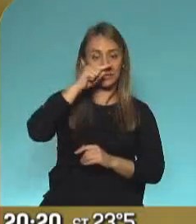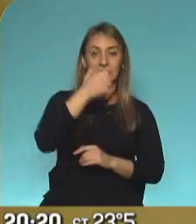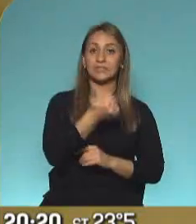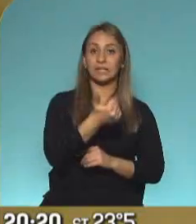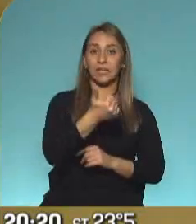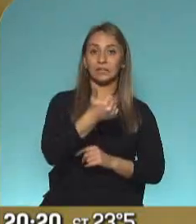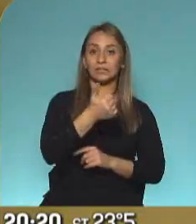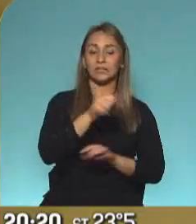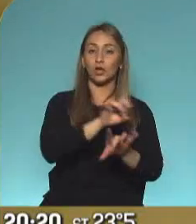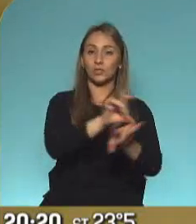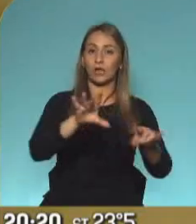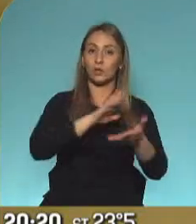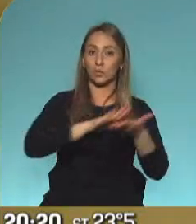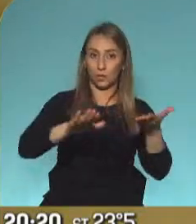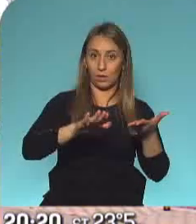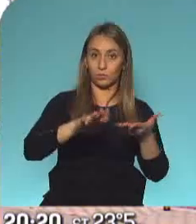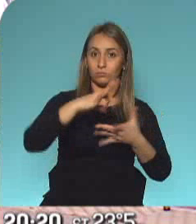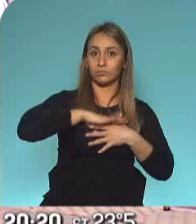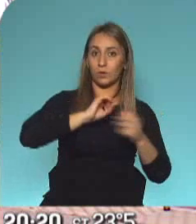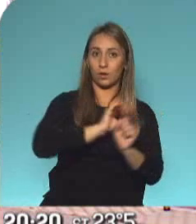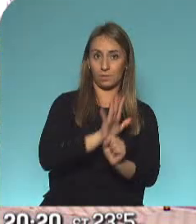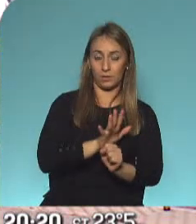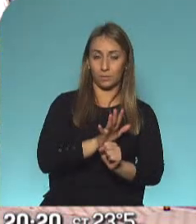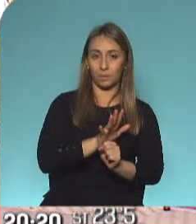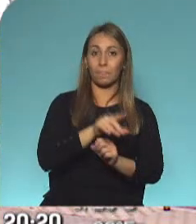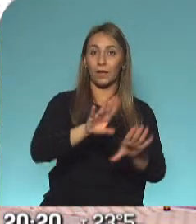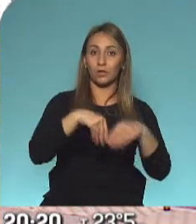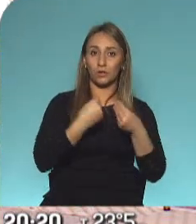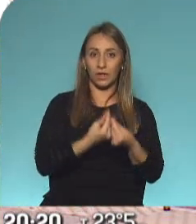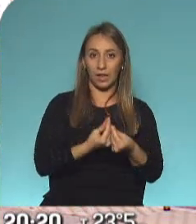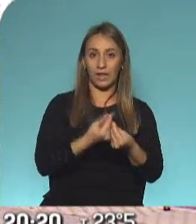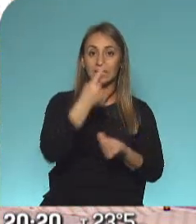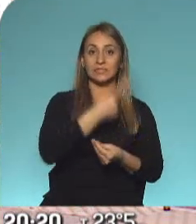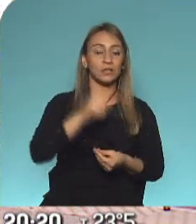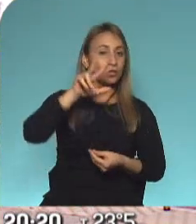4.676 nuevos contagiados por coronavirus y eso ya hace un total de